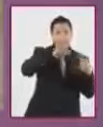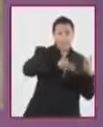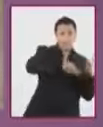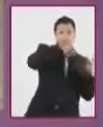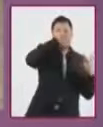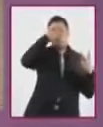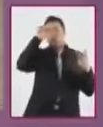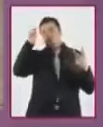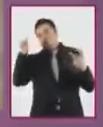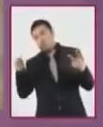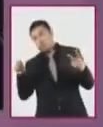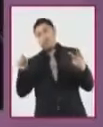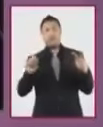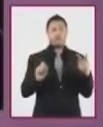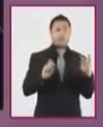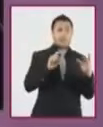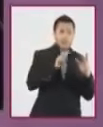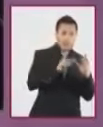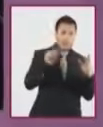parabólico,